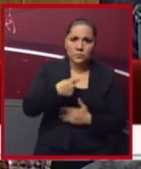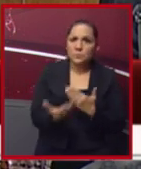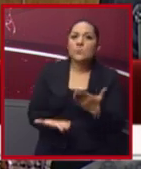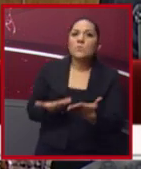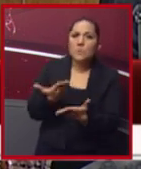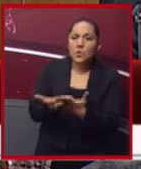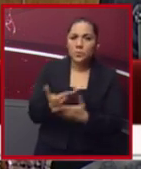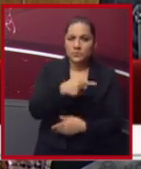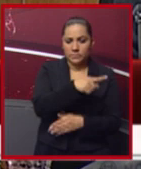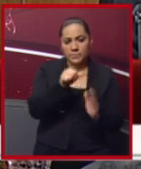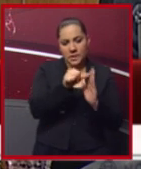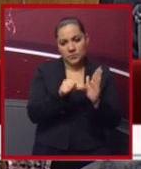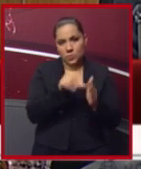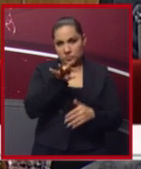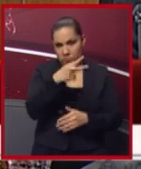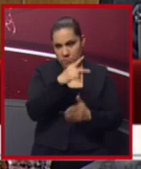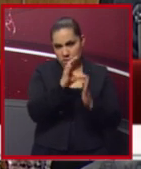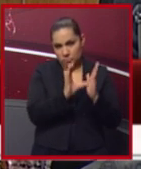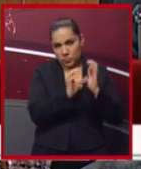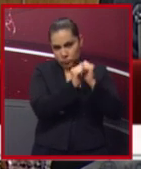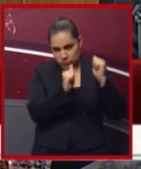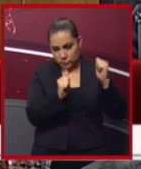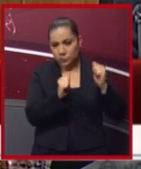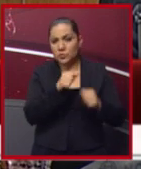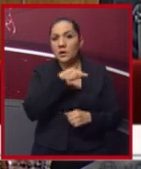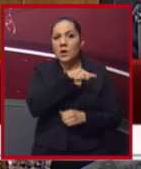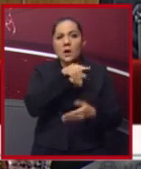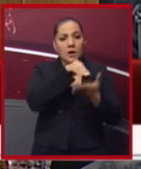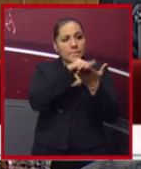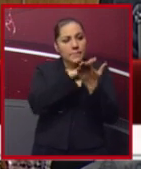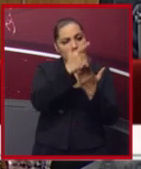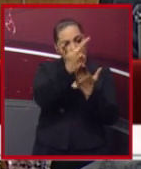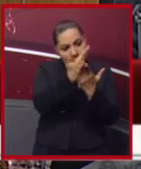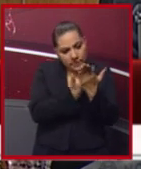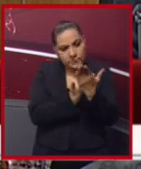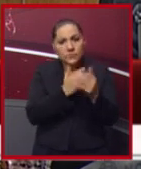el catálogo de delitos que se consideran